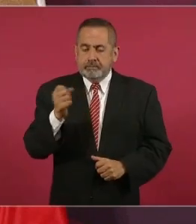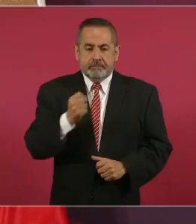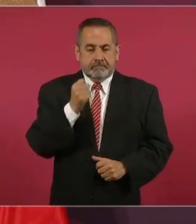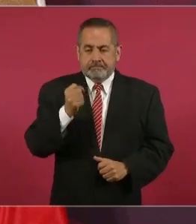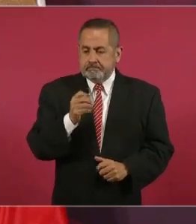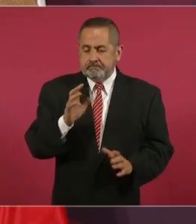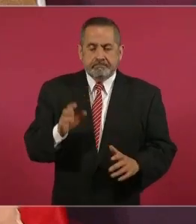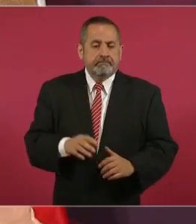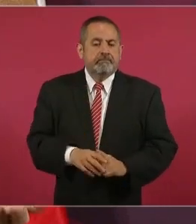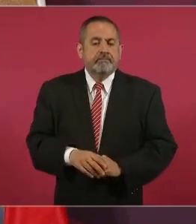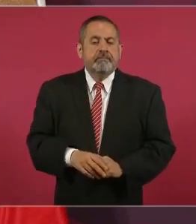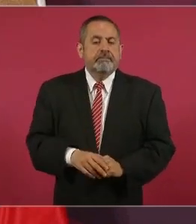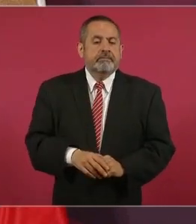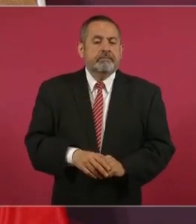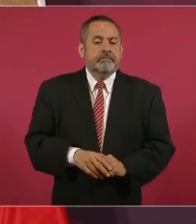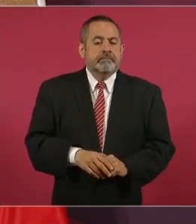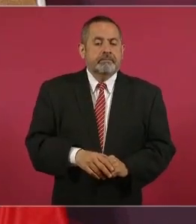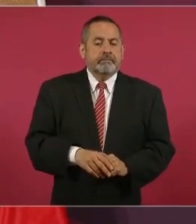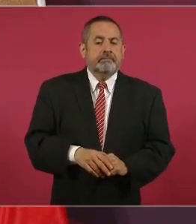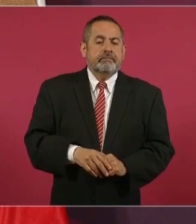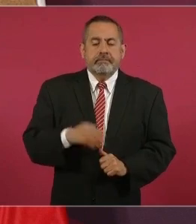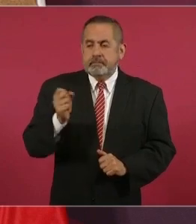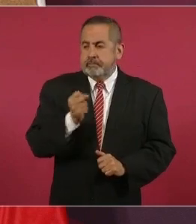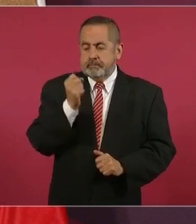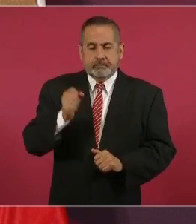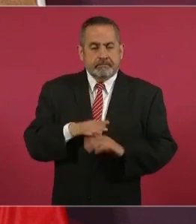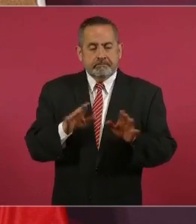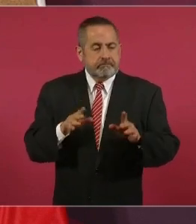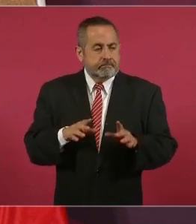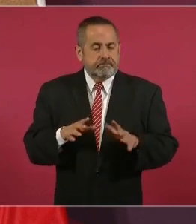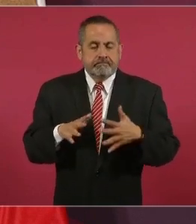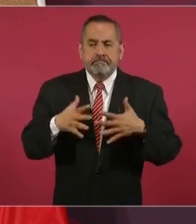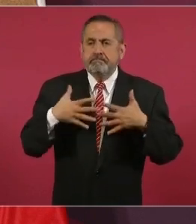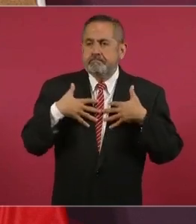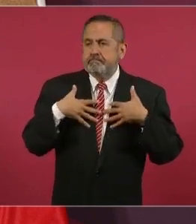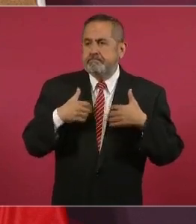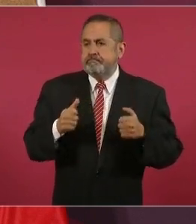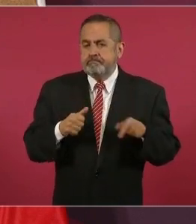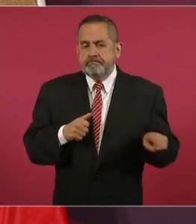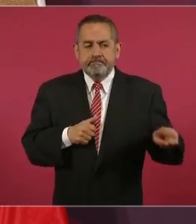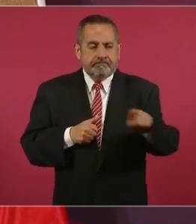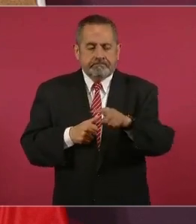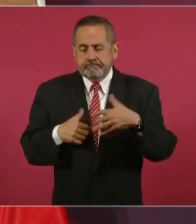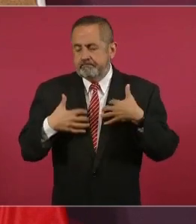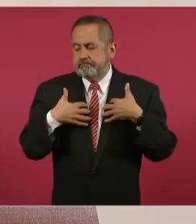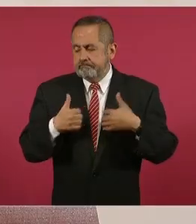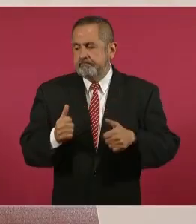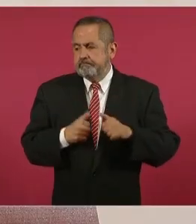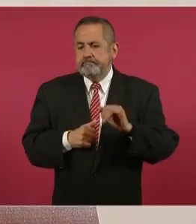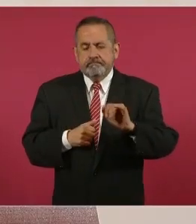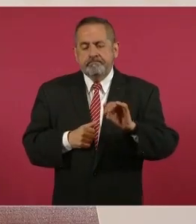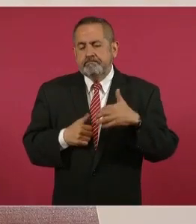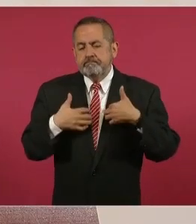Afortunadamente, ya la mayoría entendió, de esos